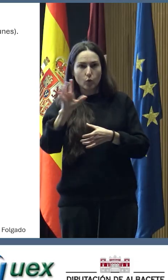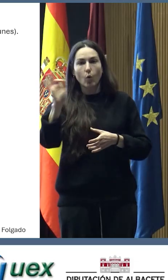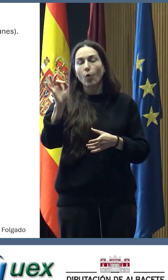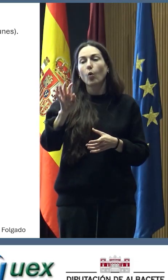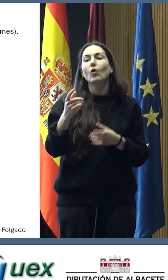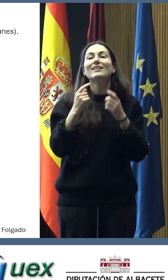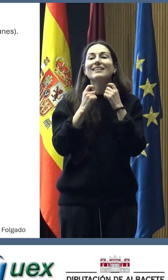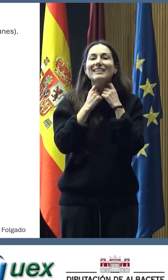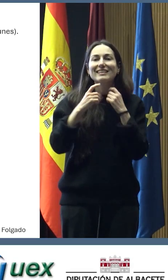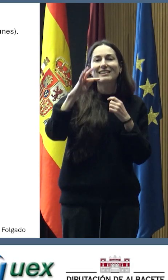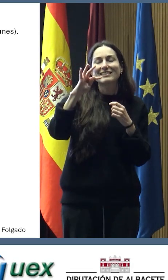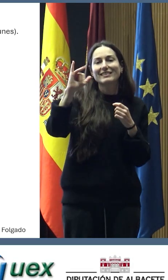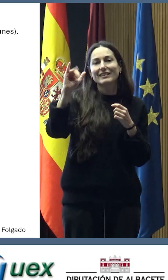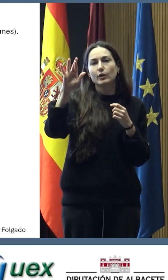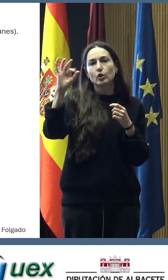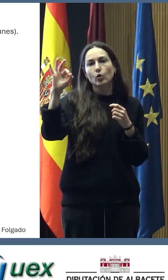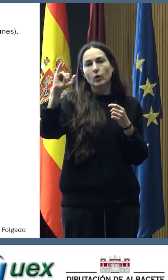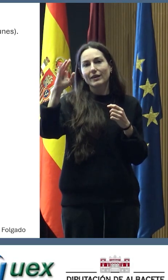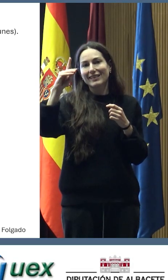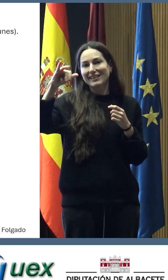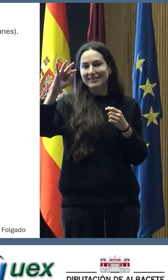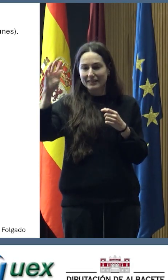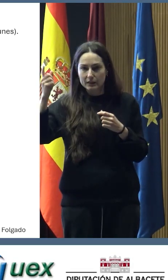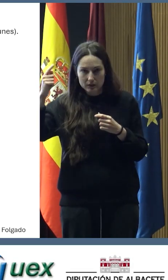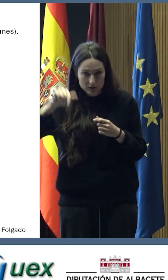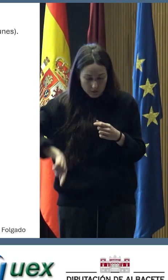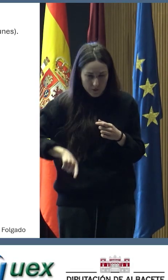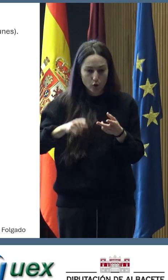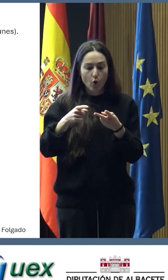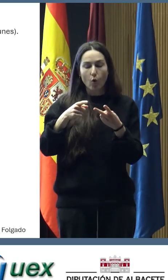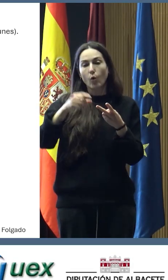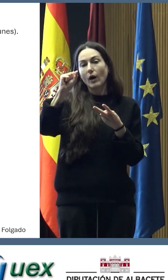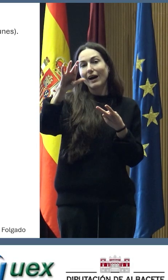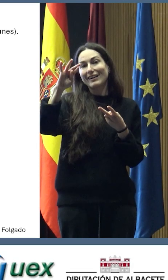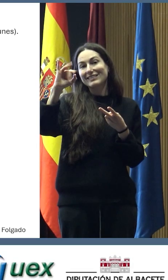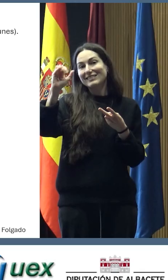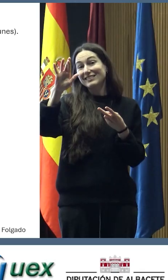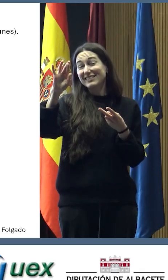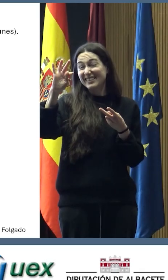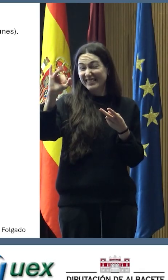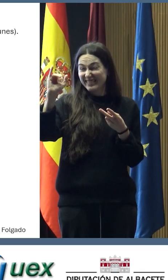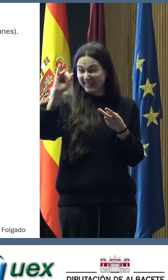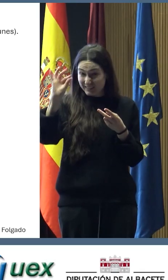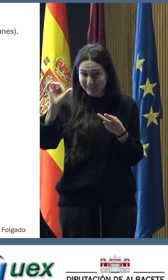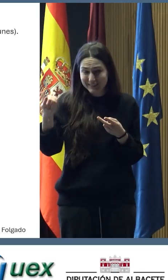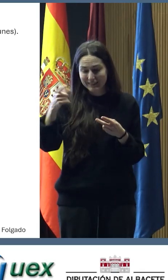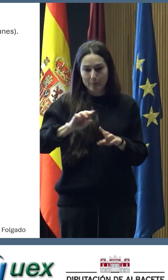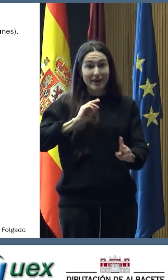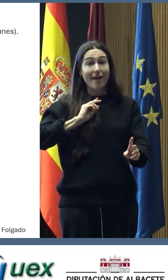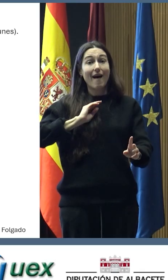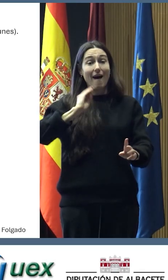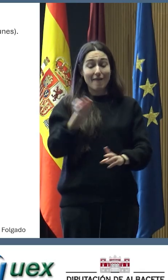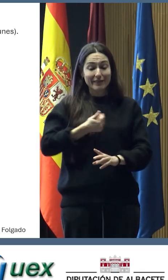artritis reumatoide. Hay bastantes enfermedades autoinmunes cuya proporción es mayor en las mujeres que en los